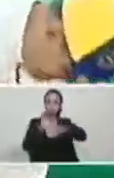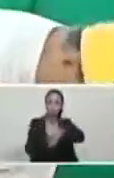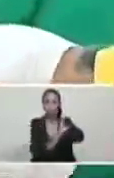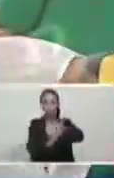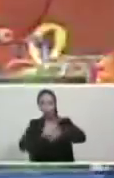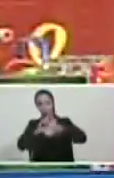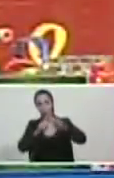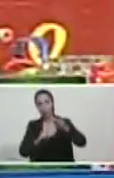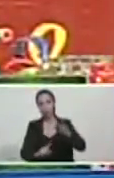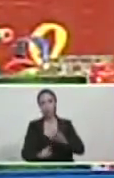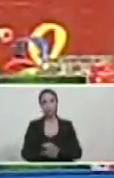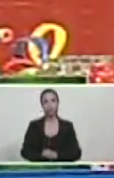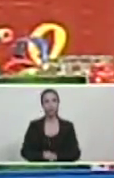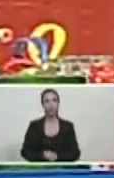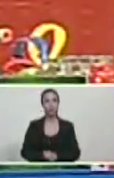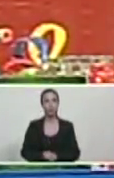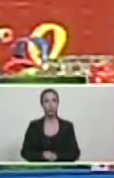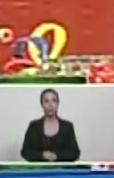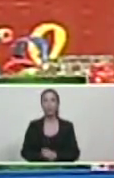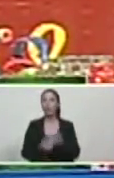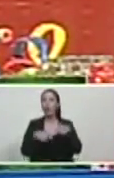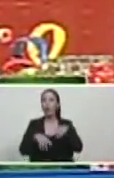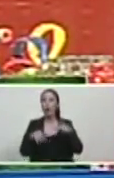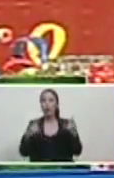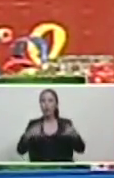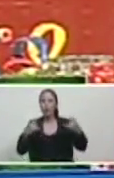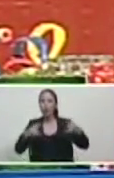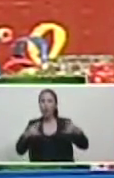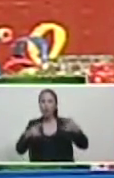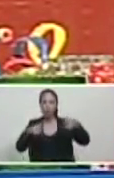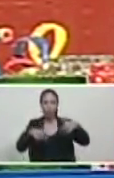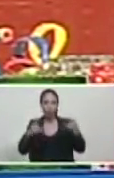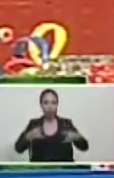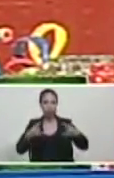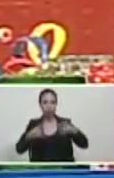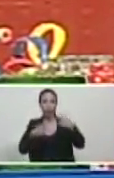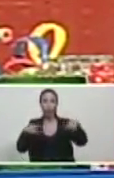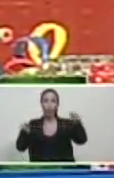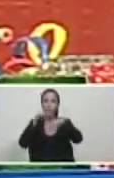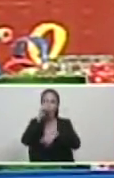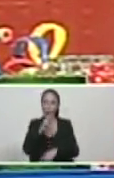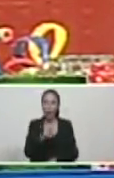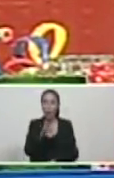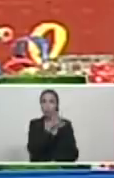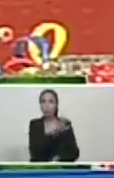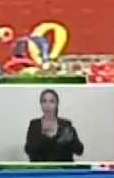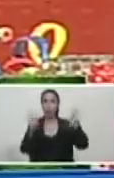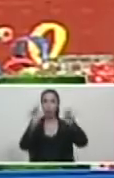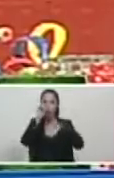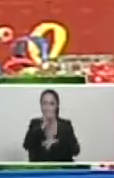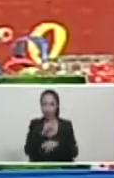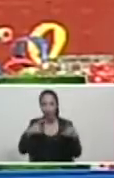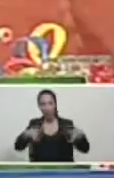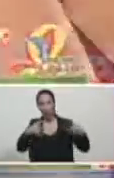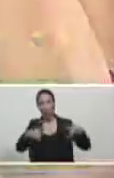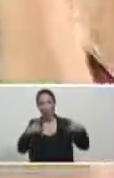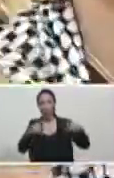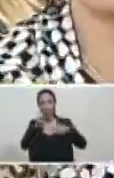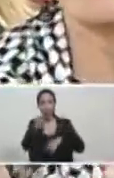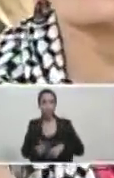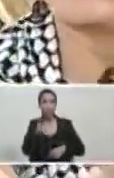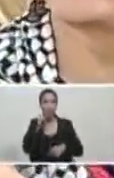Bueno, en Corazón Rockero, hoy Paul Gilman está cumpliendo 59 años. Vale, un aplauso,